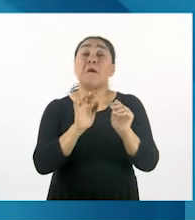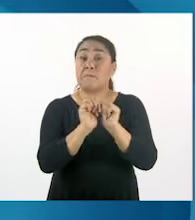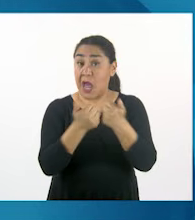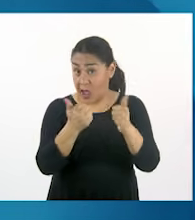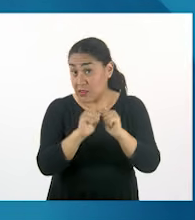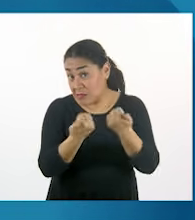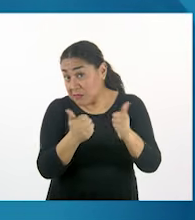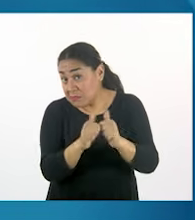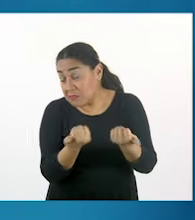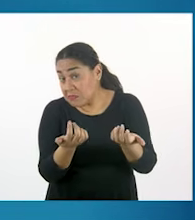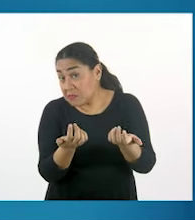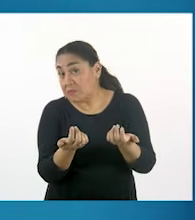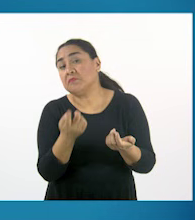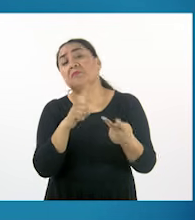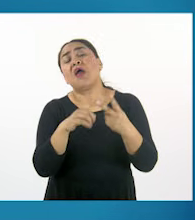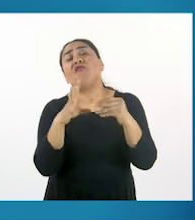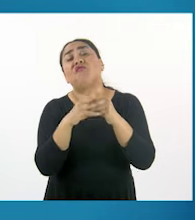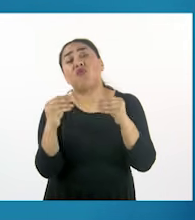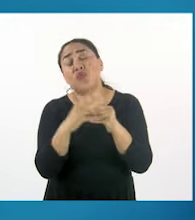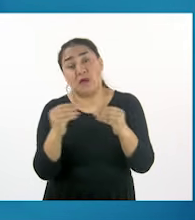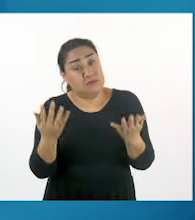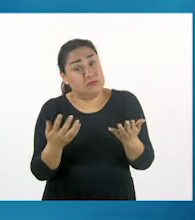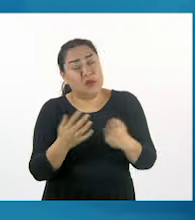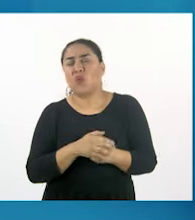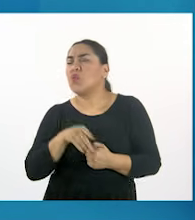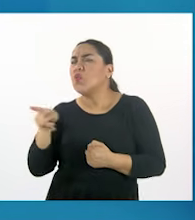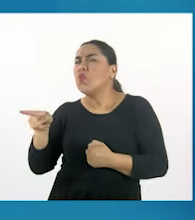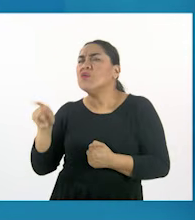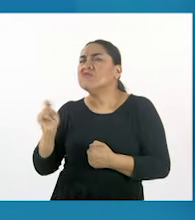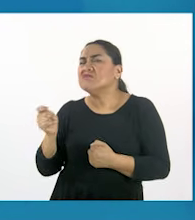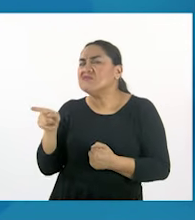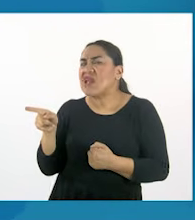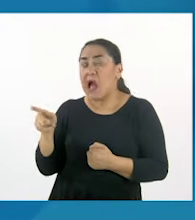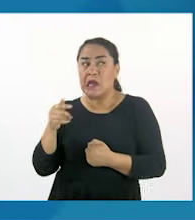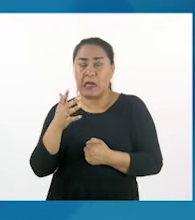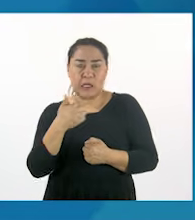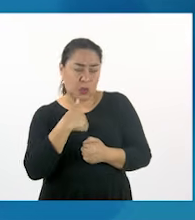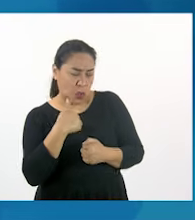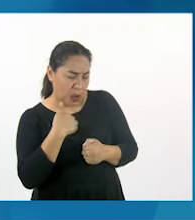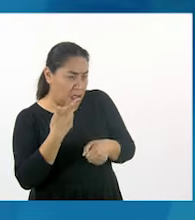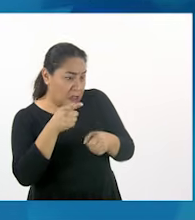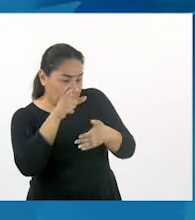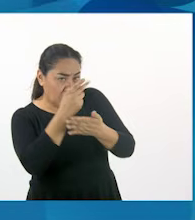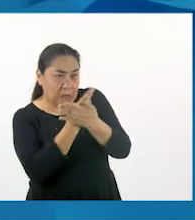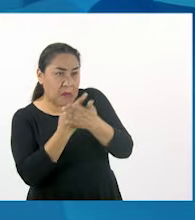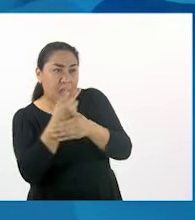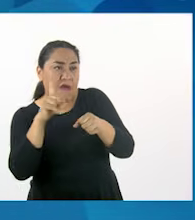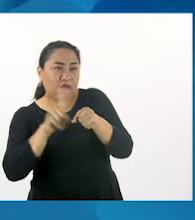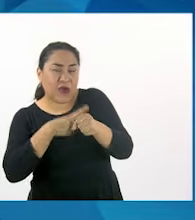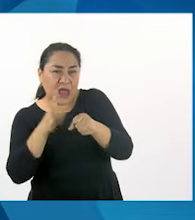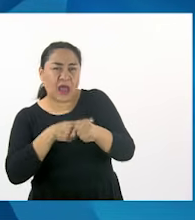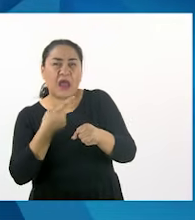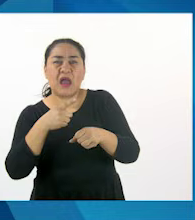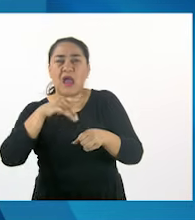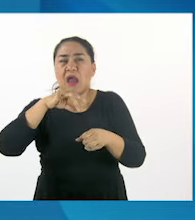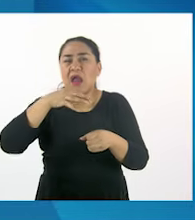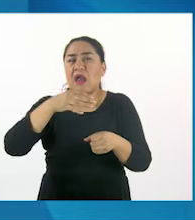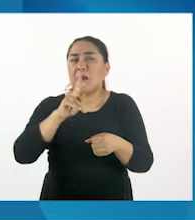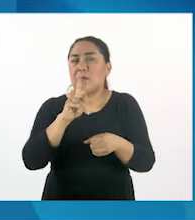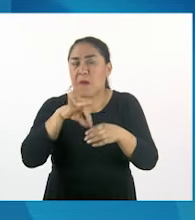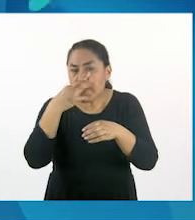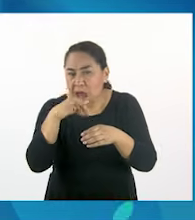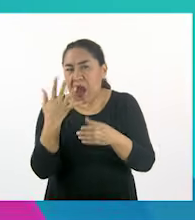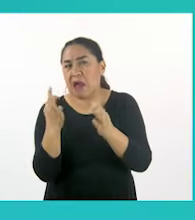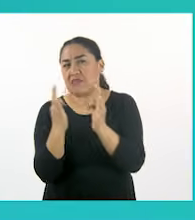y una fruta. ¿Tú tenías? Yo tenía un refresco, tenía papas y un